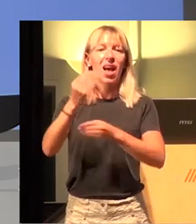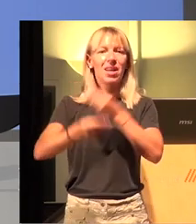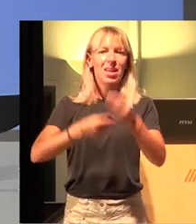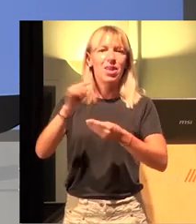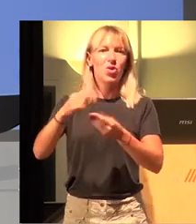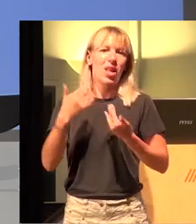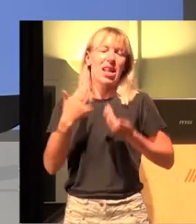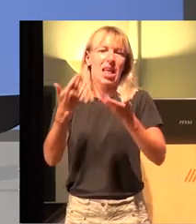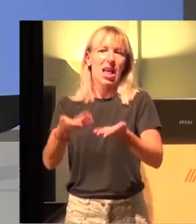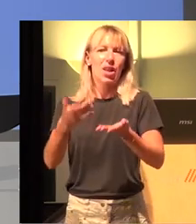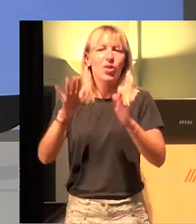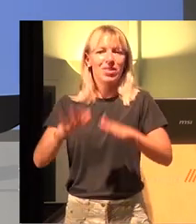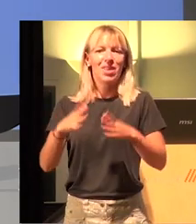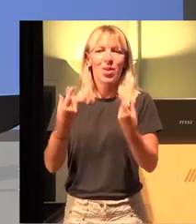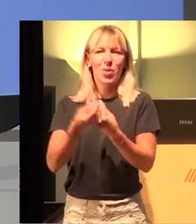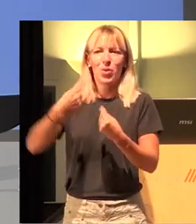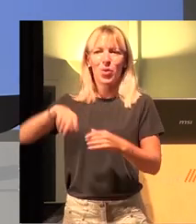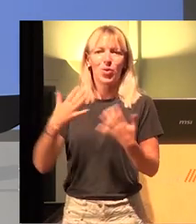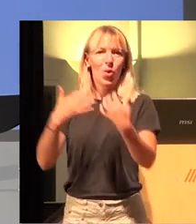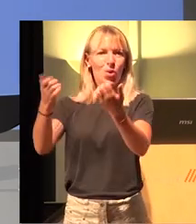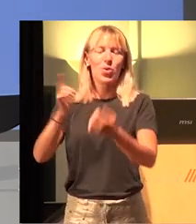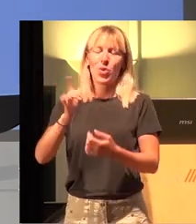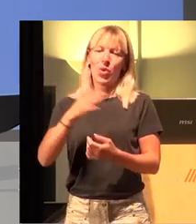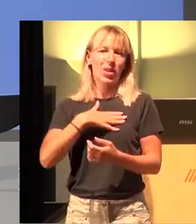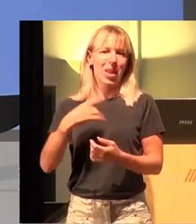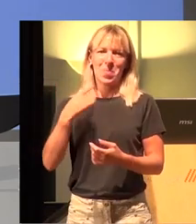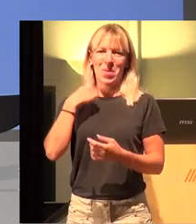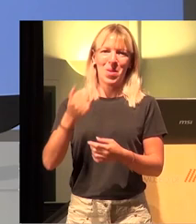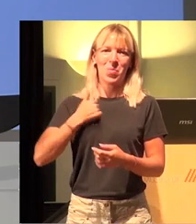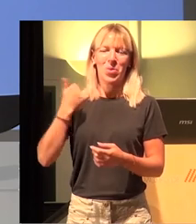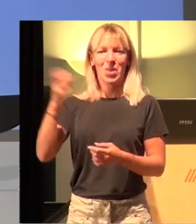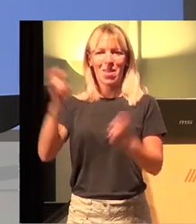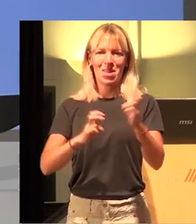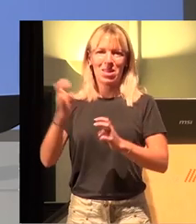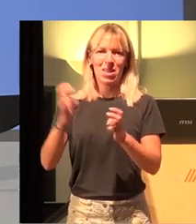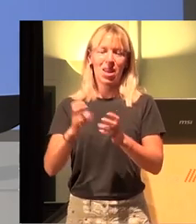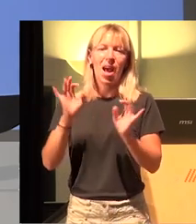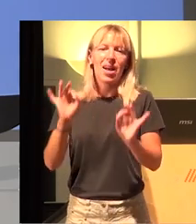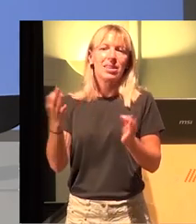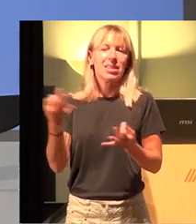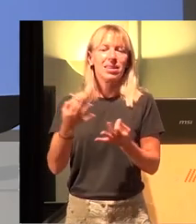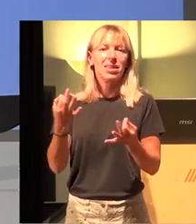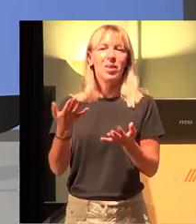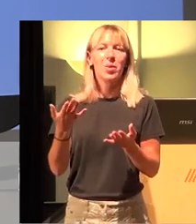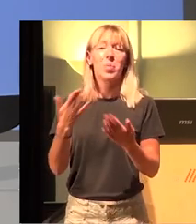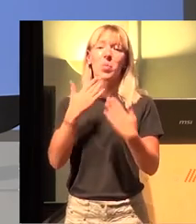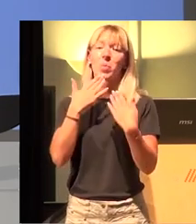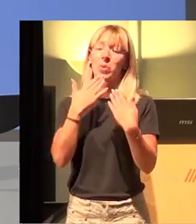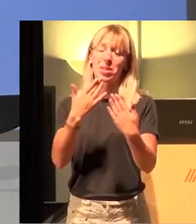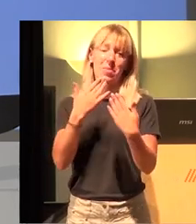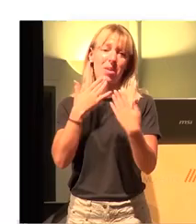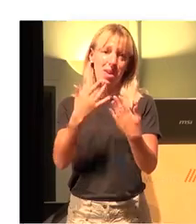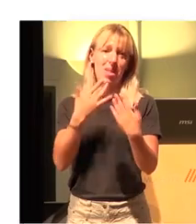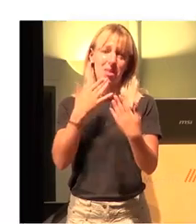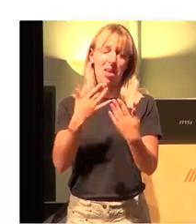un pequeño detallito para vosotros y nos emociona mucho poder haberlo realizado con la Fundación